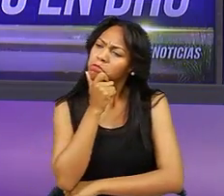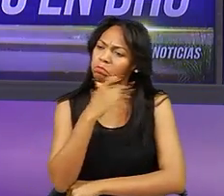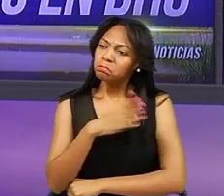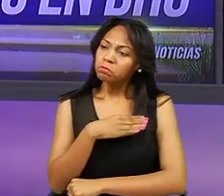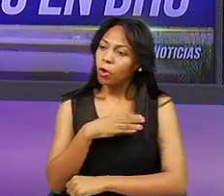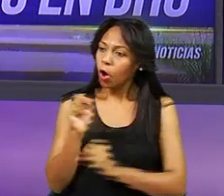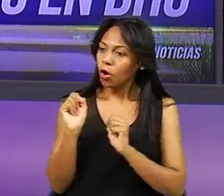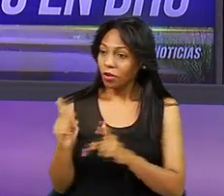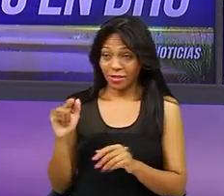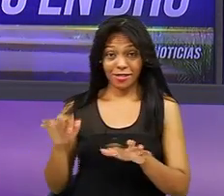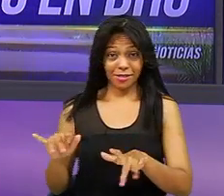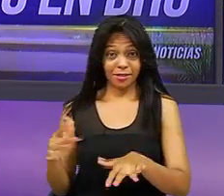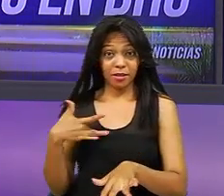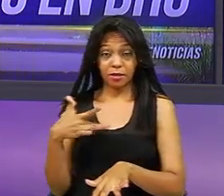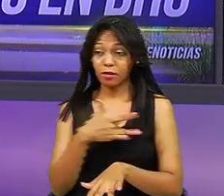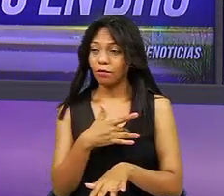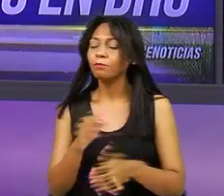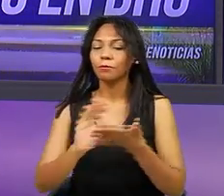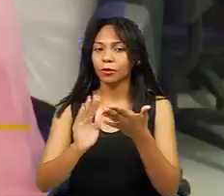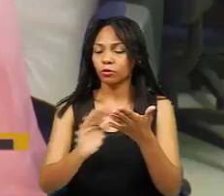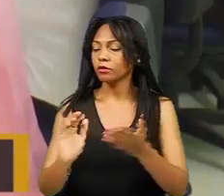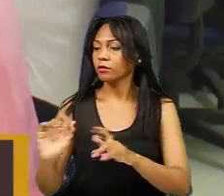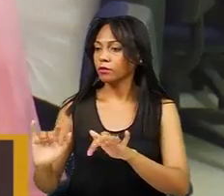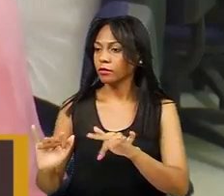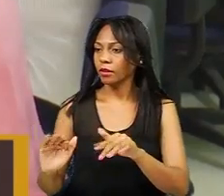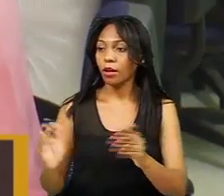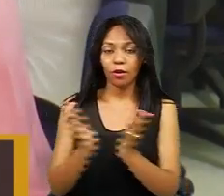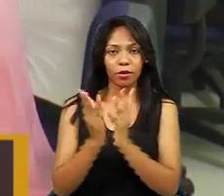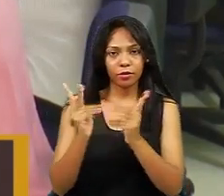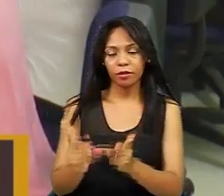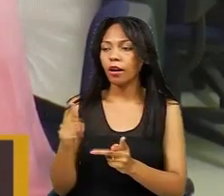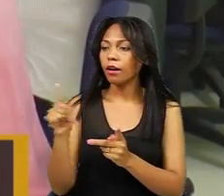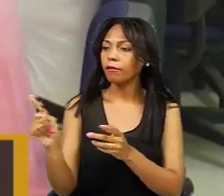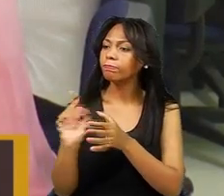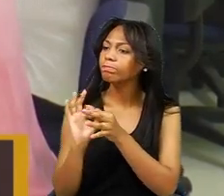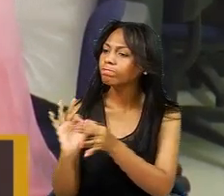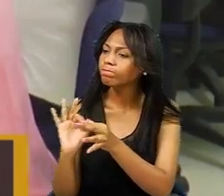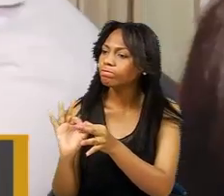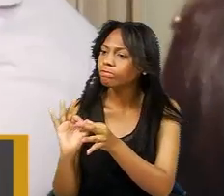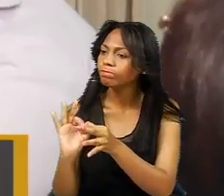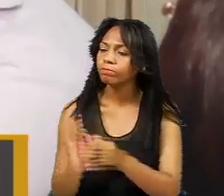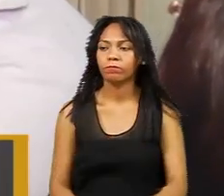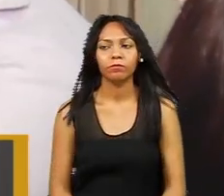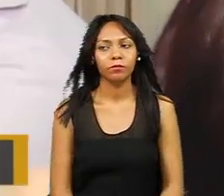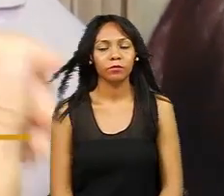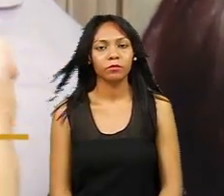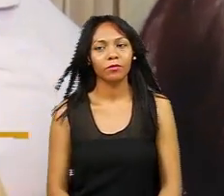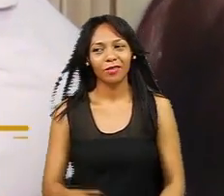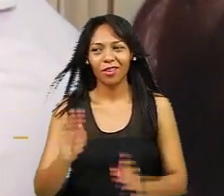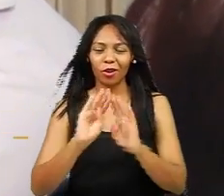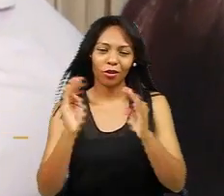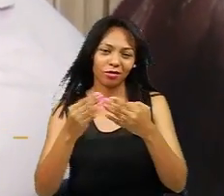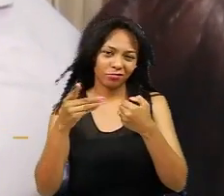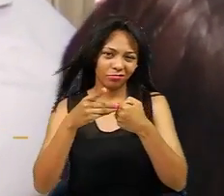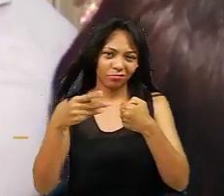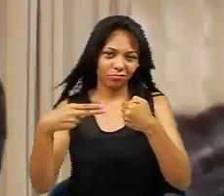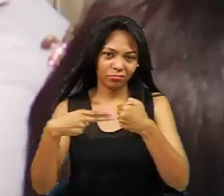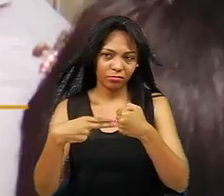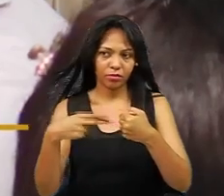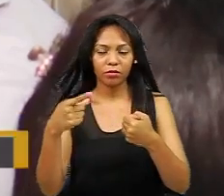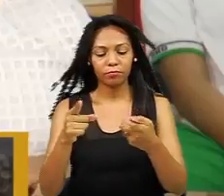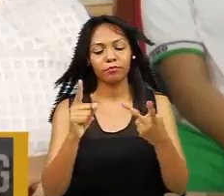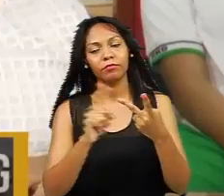la Secretaría de Educación. Al término de la tarde de este martes, en el Colegio Diego Hernández de Gallego, Consejo Directivo Educativo y